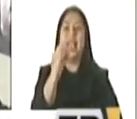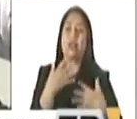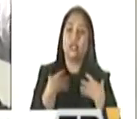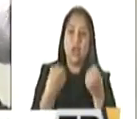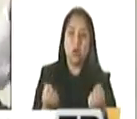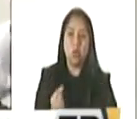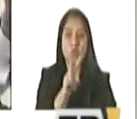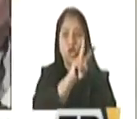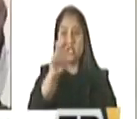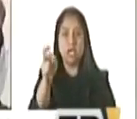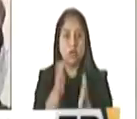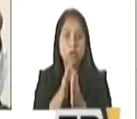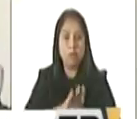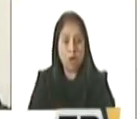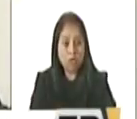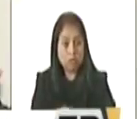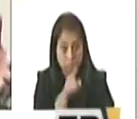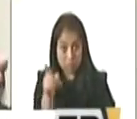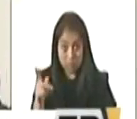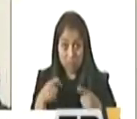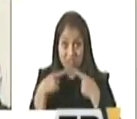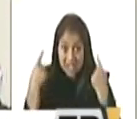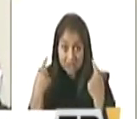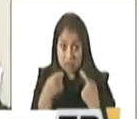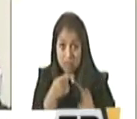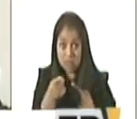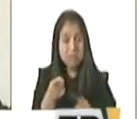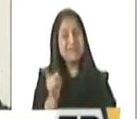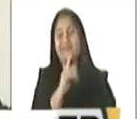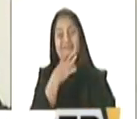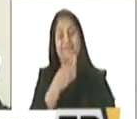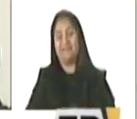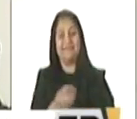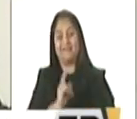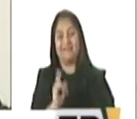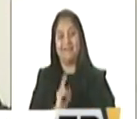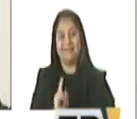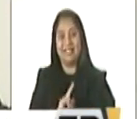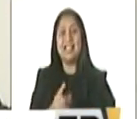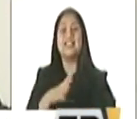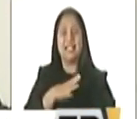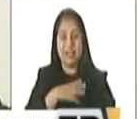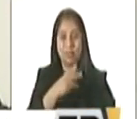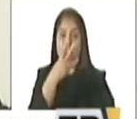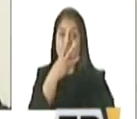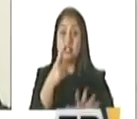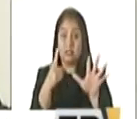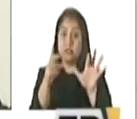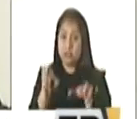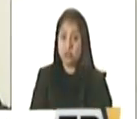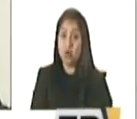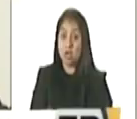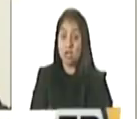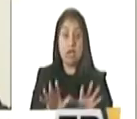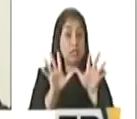200 fallecidos. Serían felices, pero no es cierto. Tenemos 36